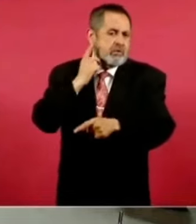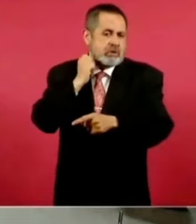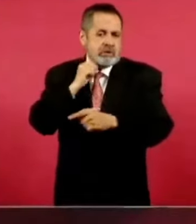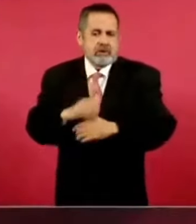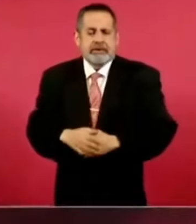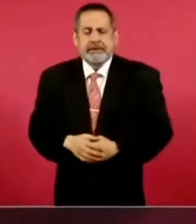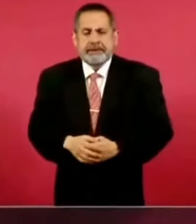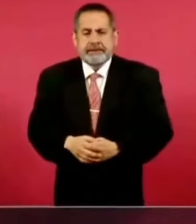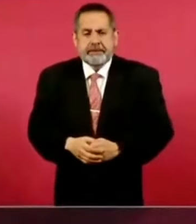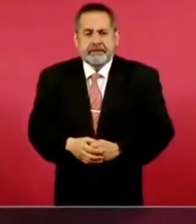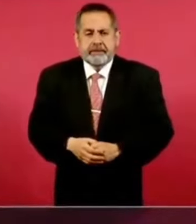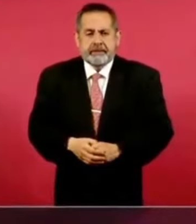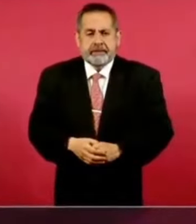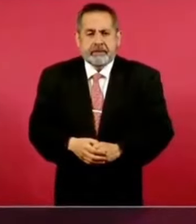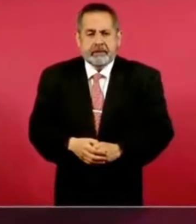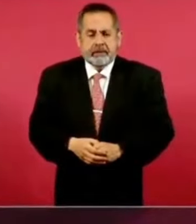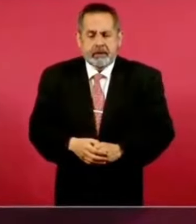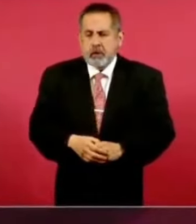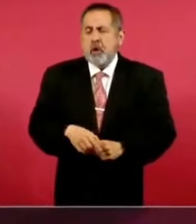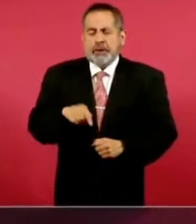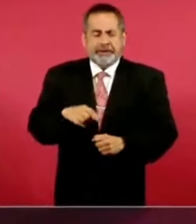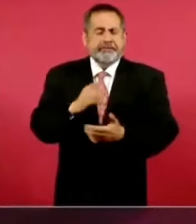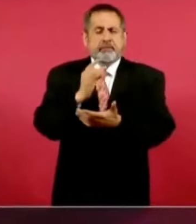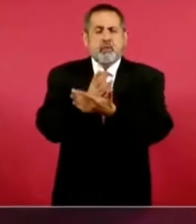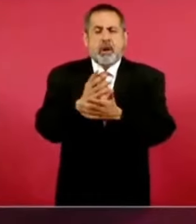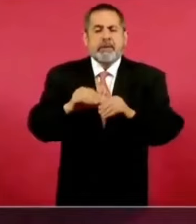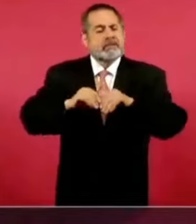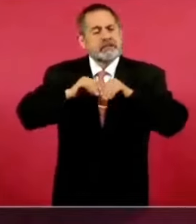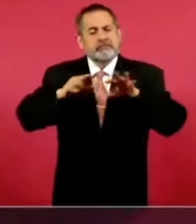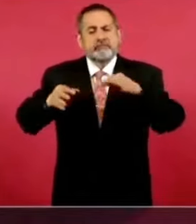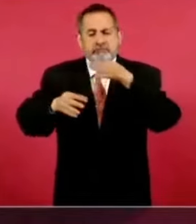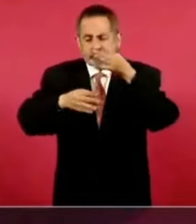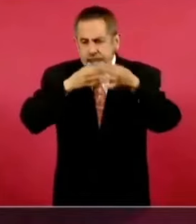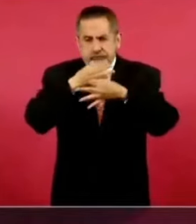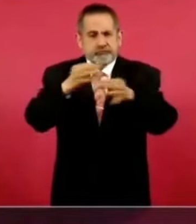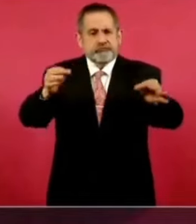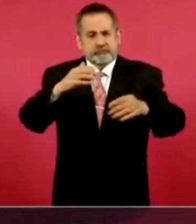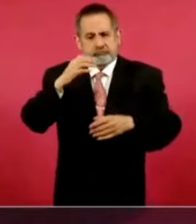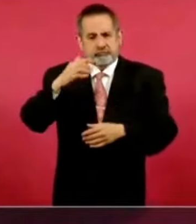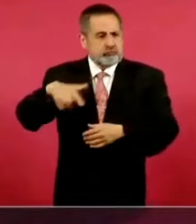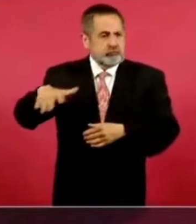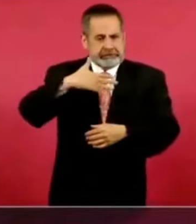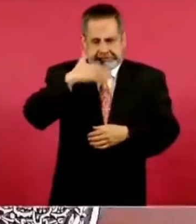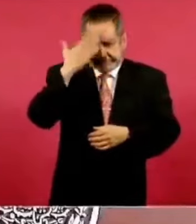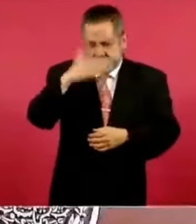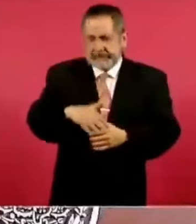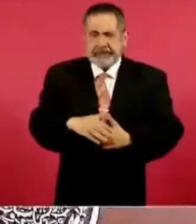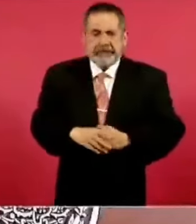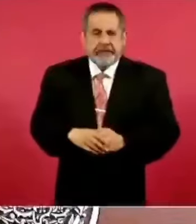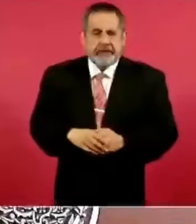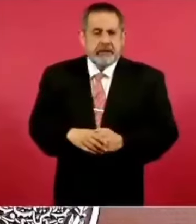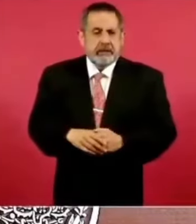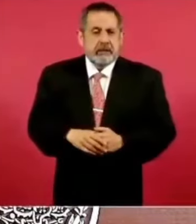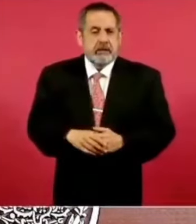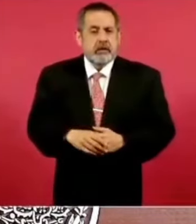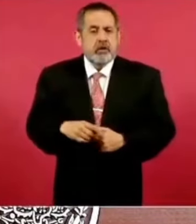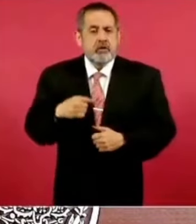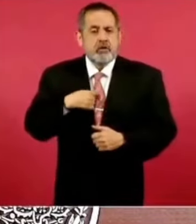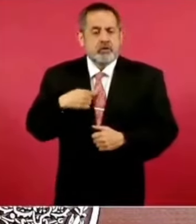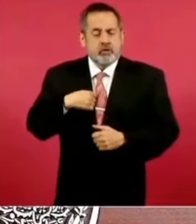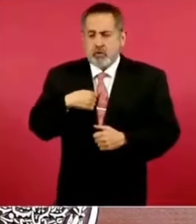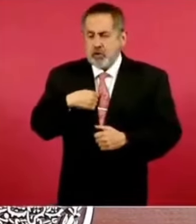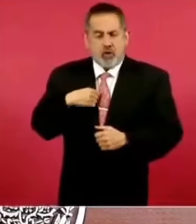voy a dar a conocer que en esta ocasión no voy a